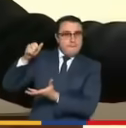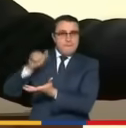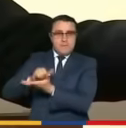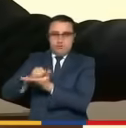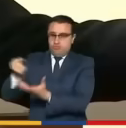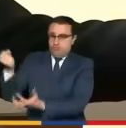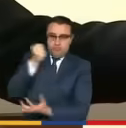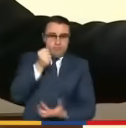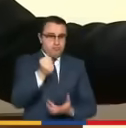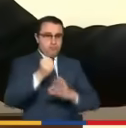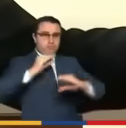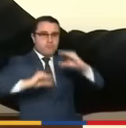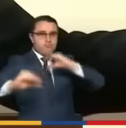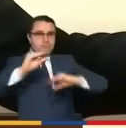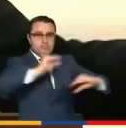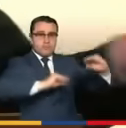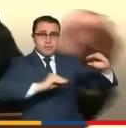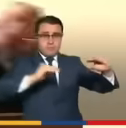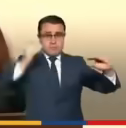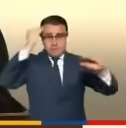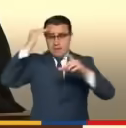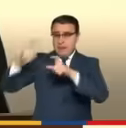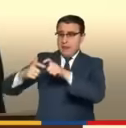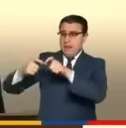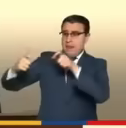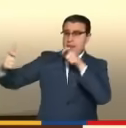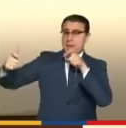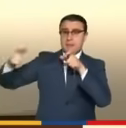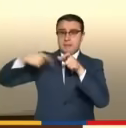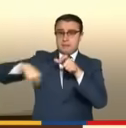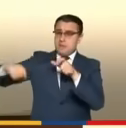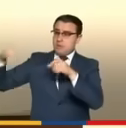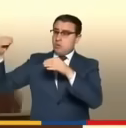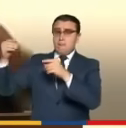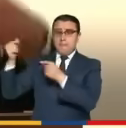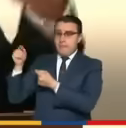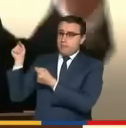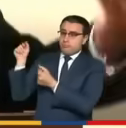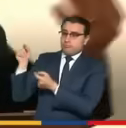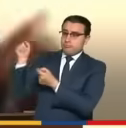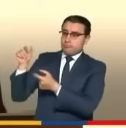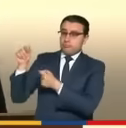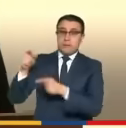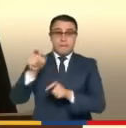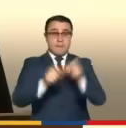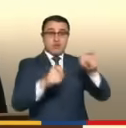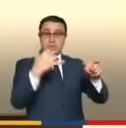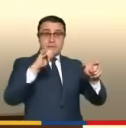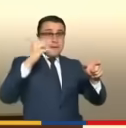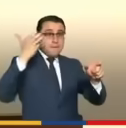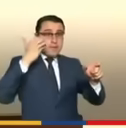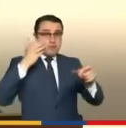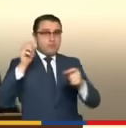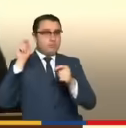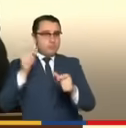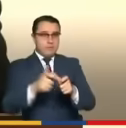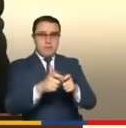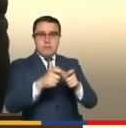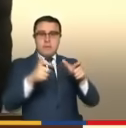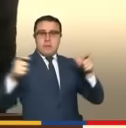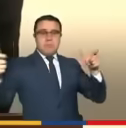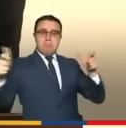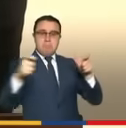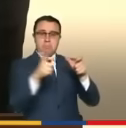gran base de cotizantes y una pequeña base de pensionados comparativamente con Colpensiones. Ya